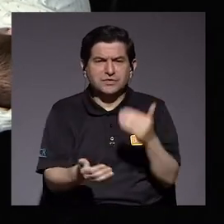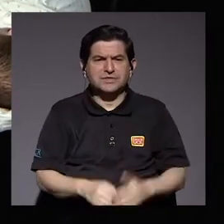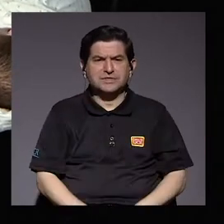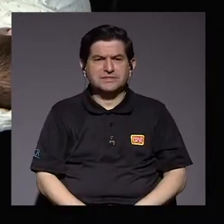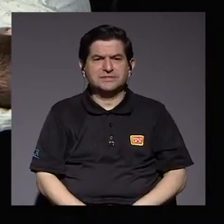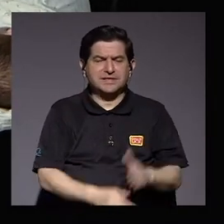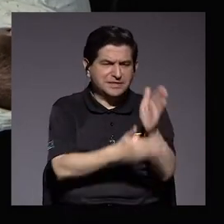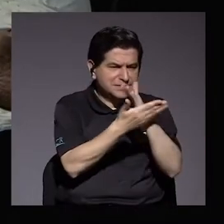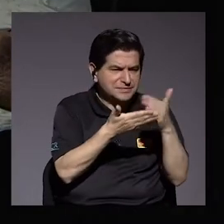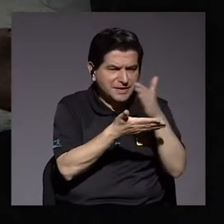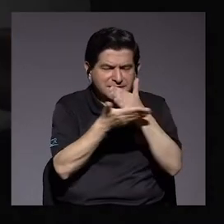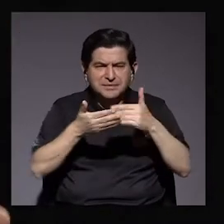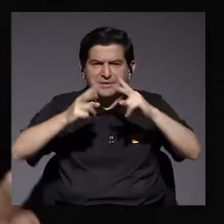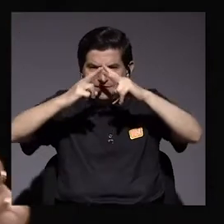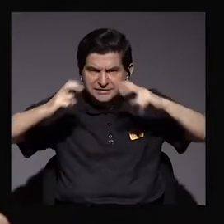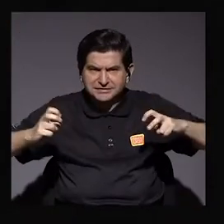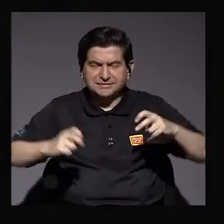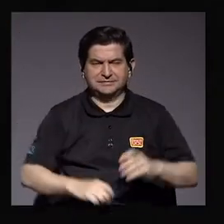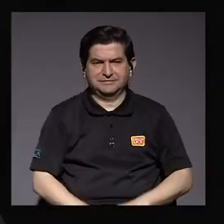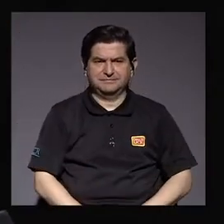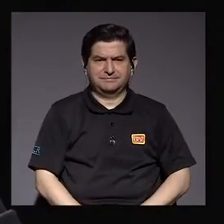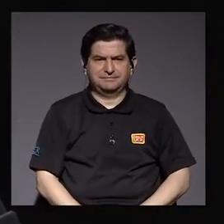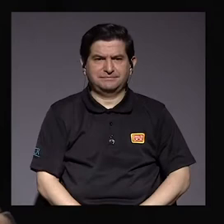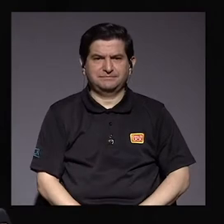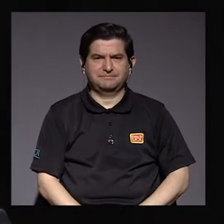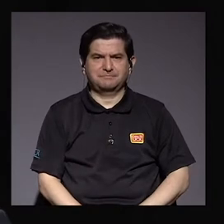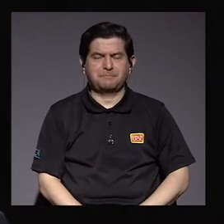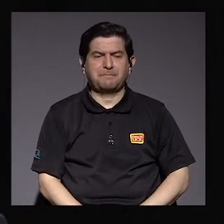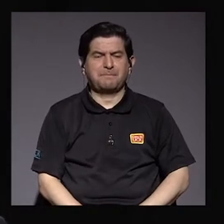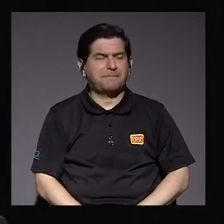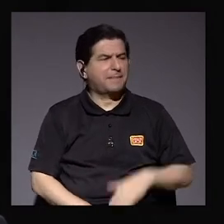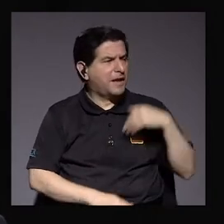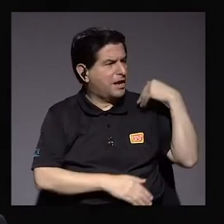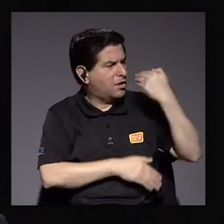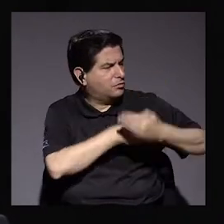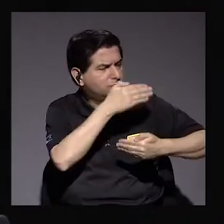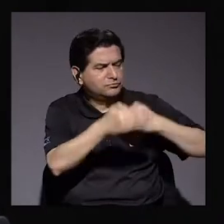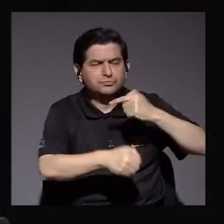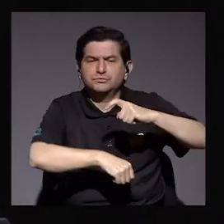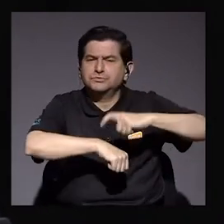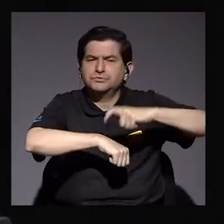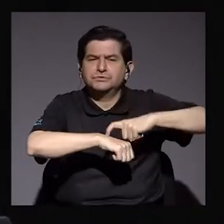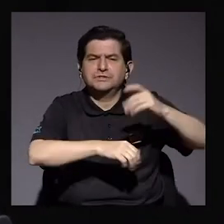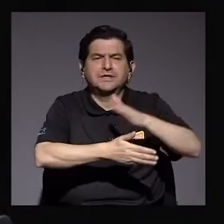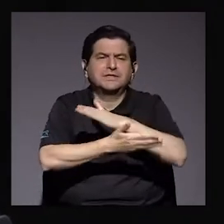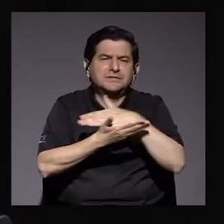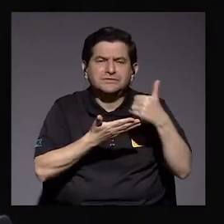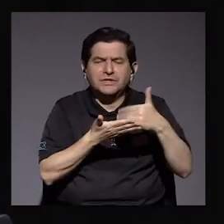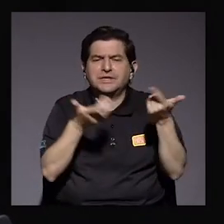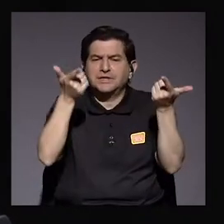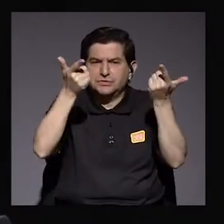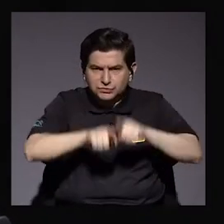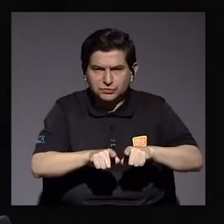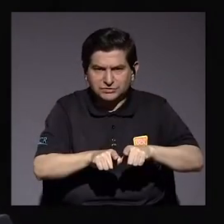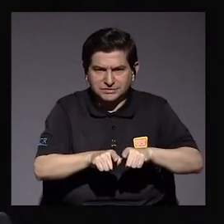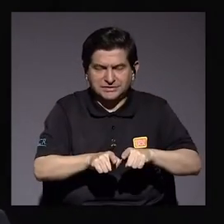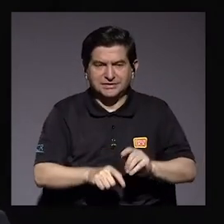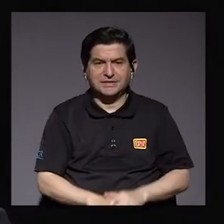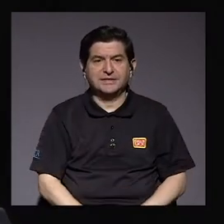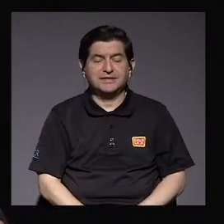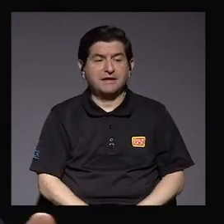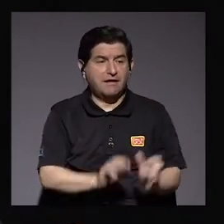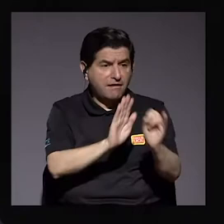viendo bloque tras bloque. Uh-huh. Conforme ha pasado el tiempo, don Néstor, hay algo que ha sucedido, y es que